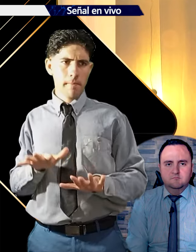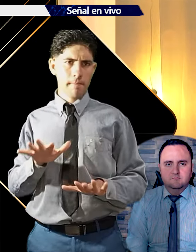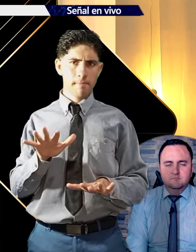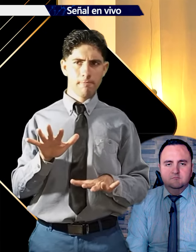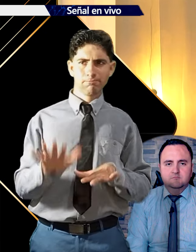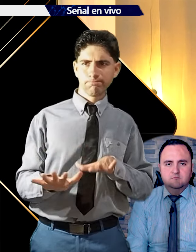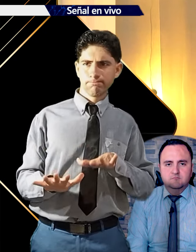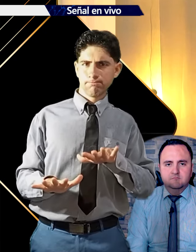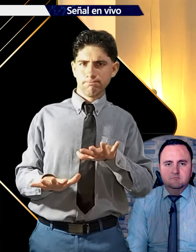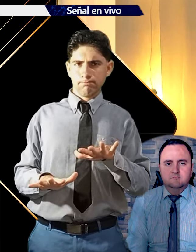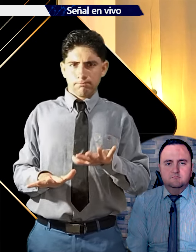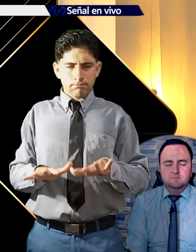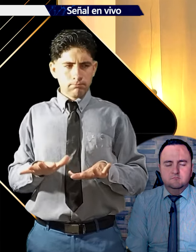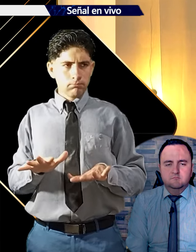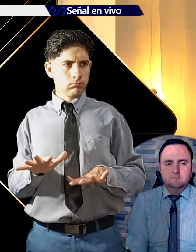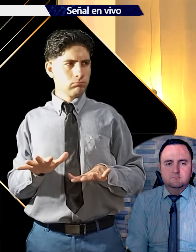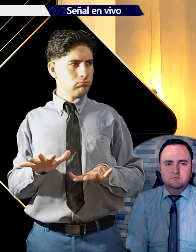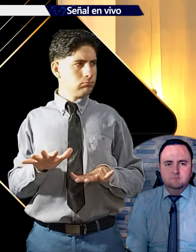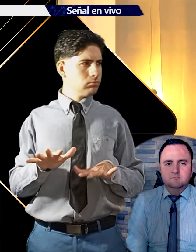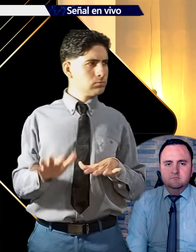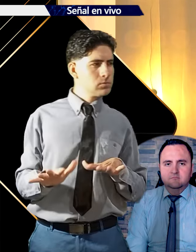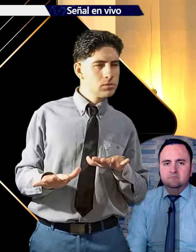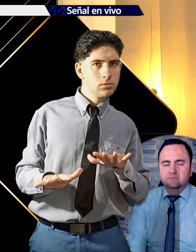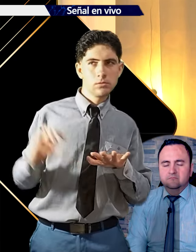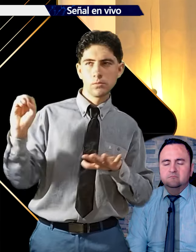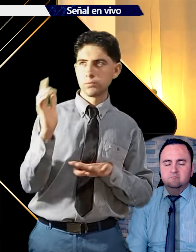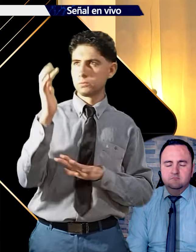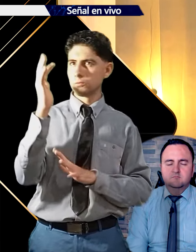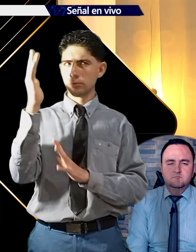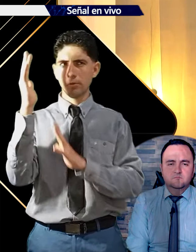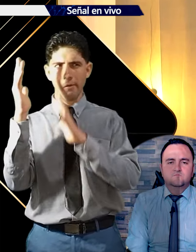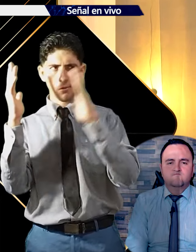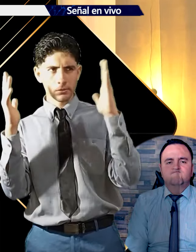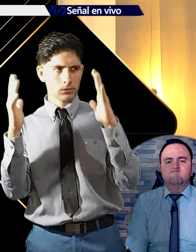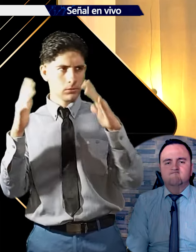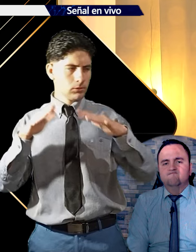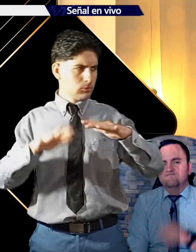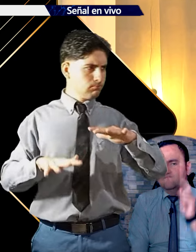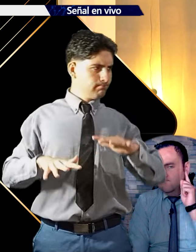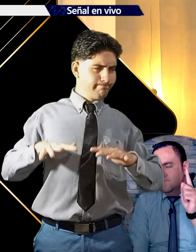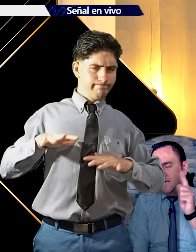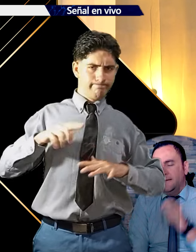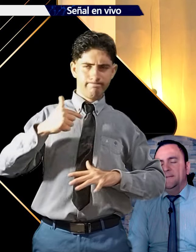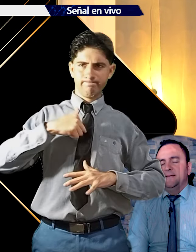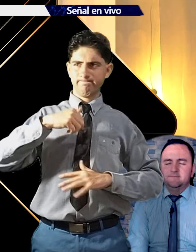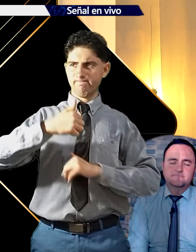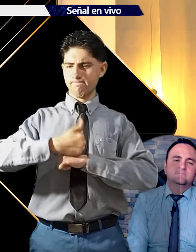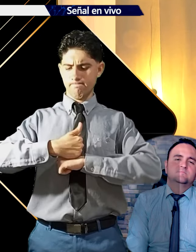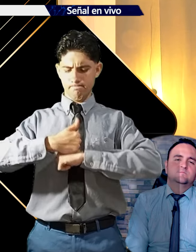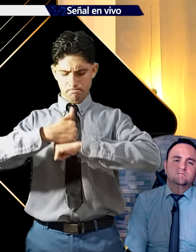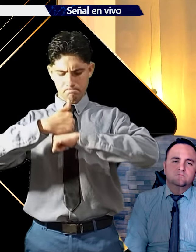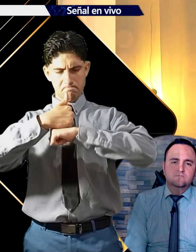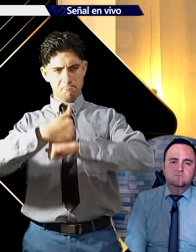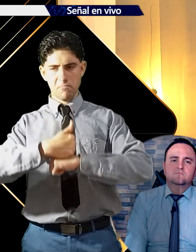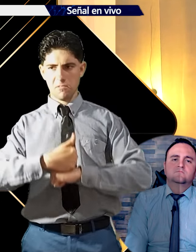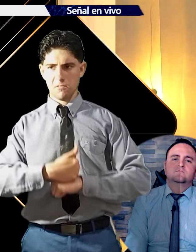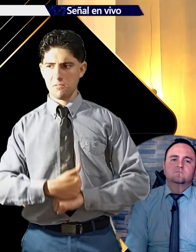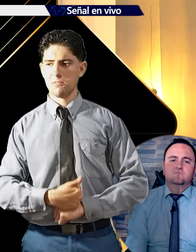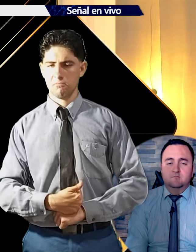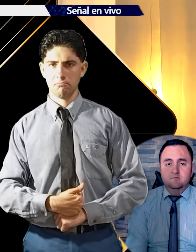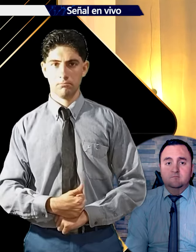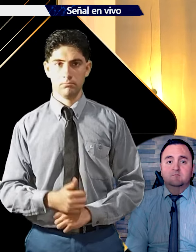selva, dice una versión. Y otra versión dice, la traducción en Reina